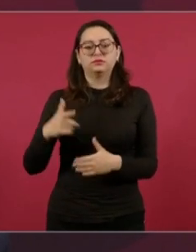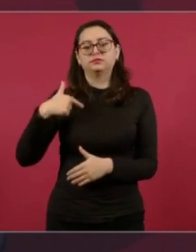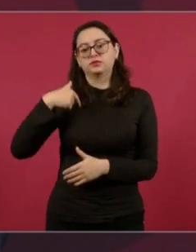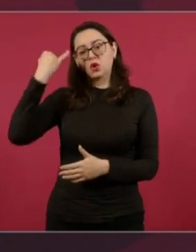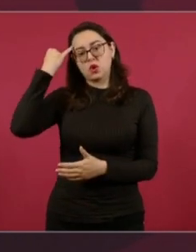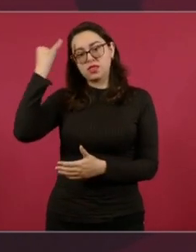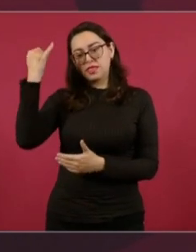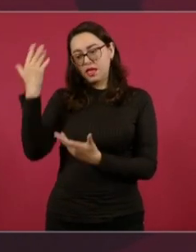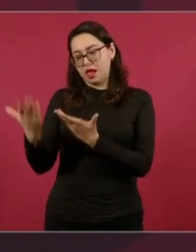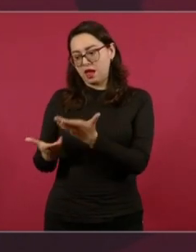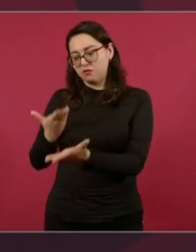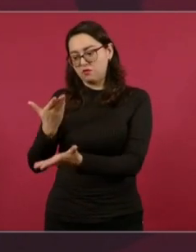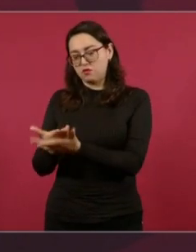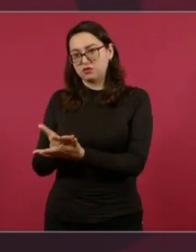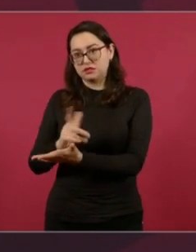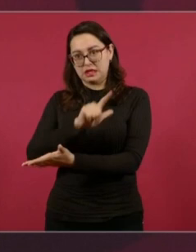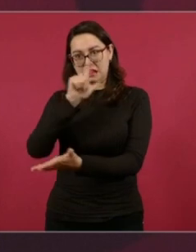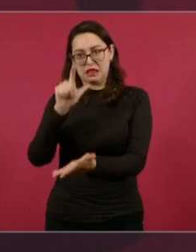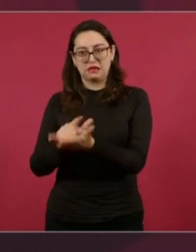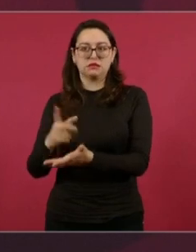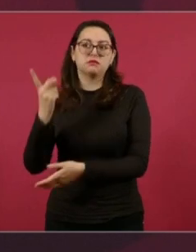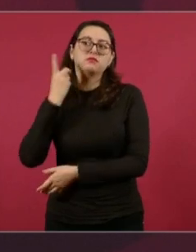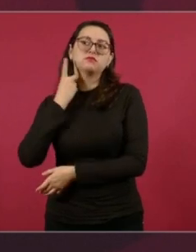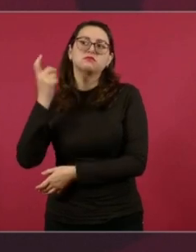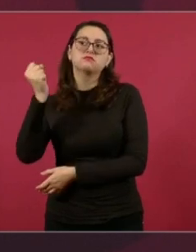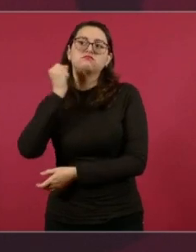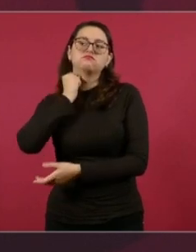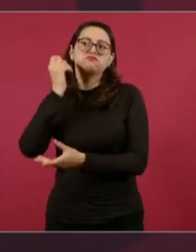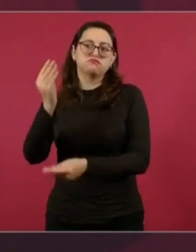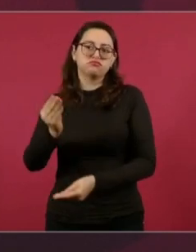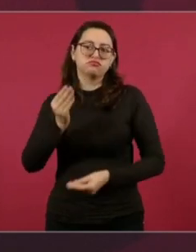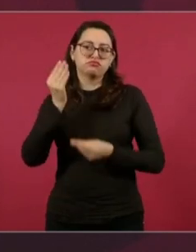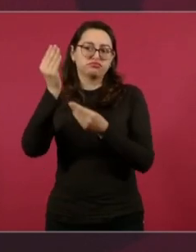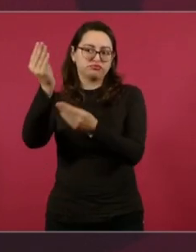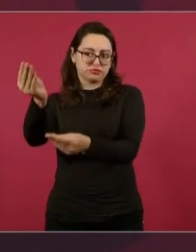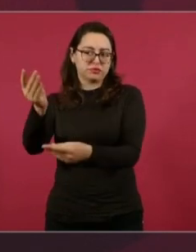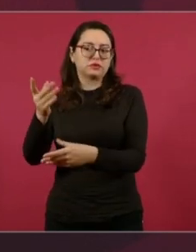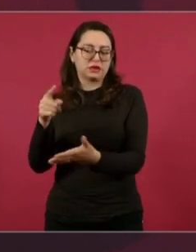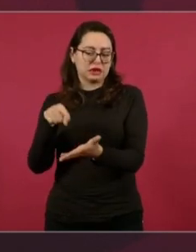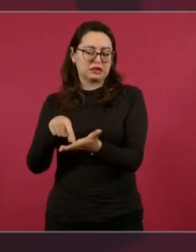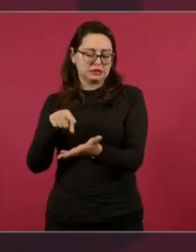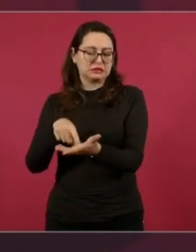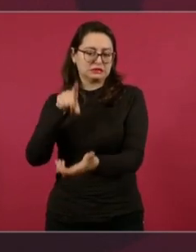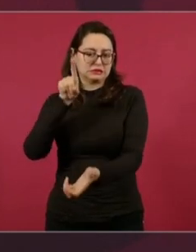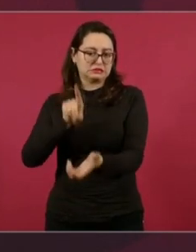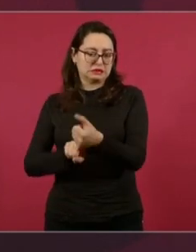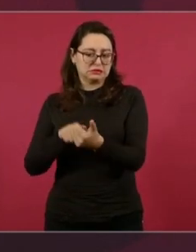Una iniciativa tiene que ver con la operación de los trenes de pasajeros,